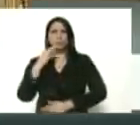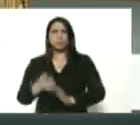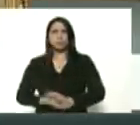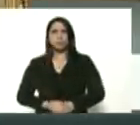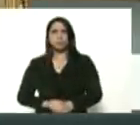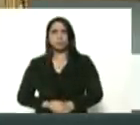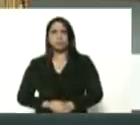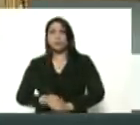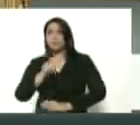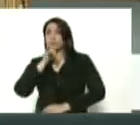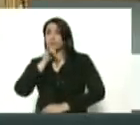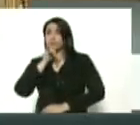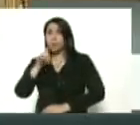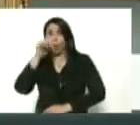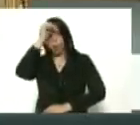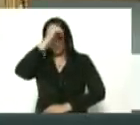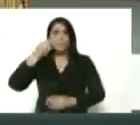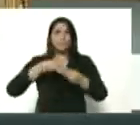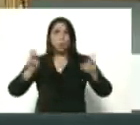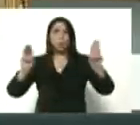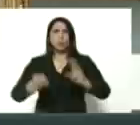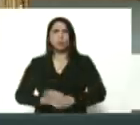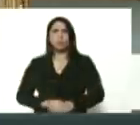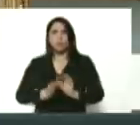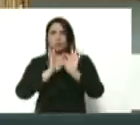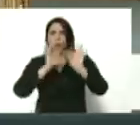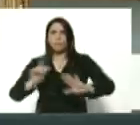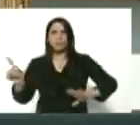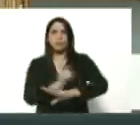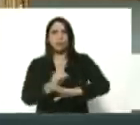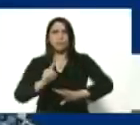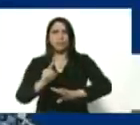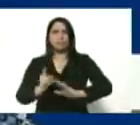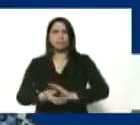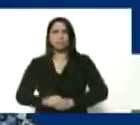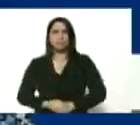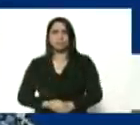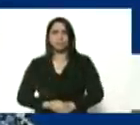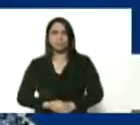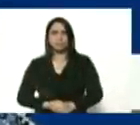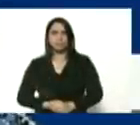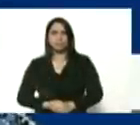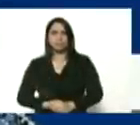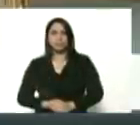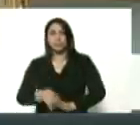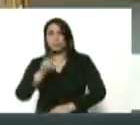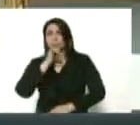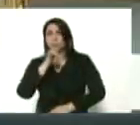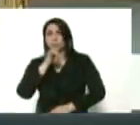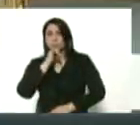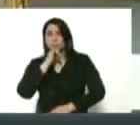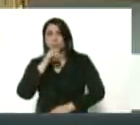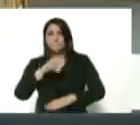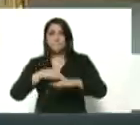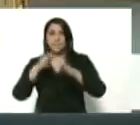Se informó a la opinión pública de manera inmediata con una intervención del ministro Reverol,